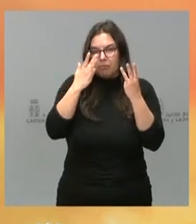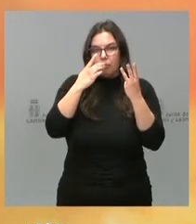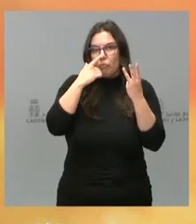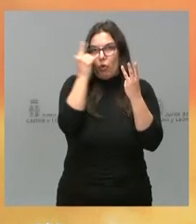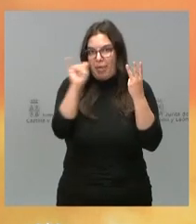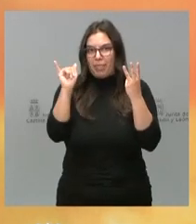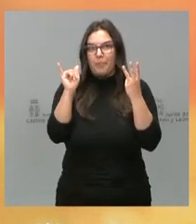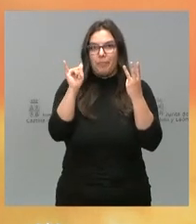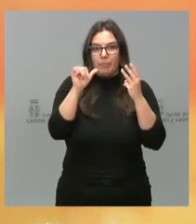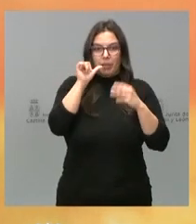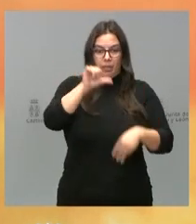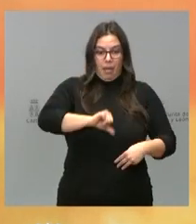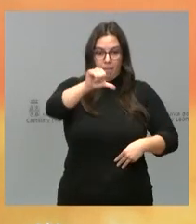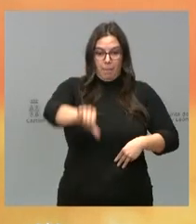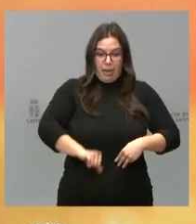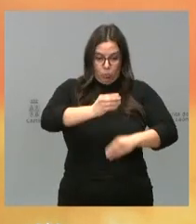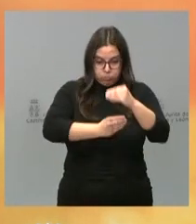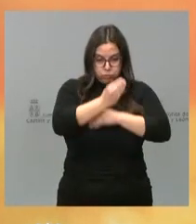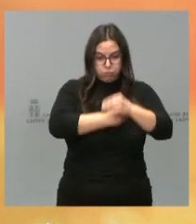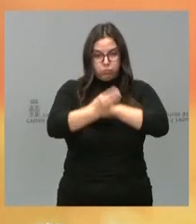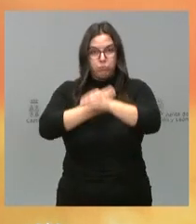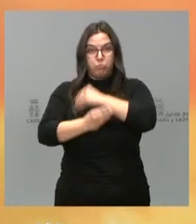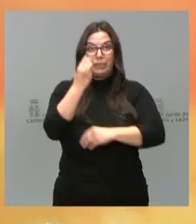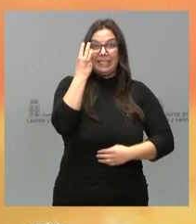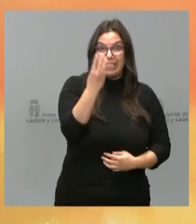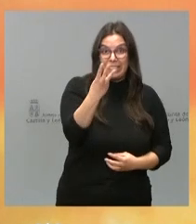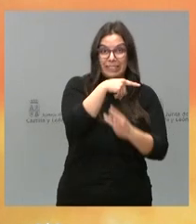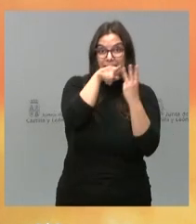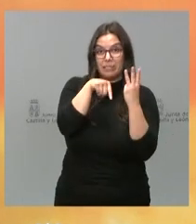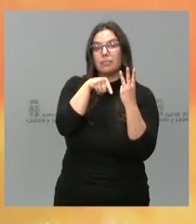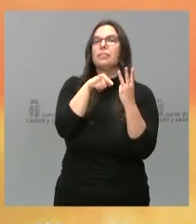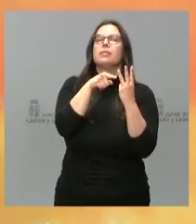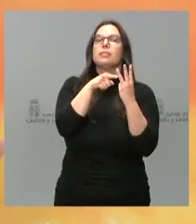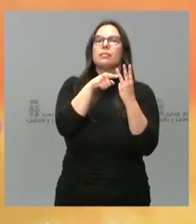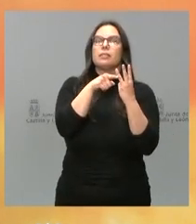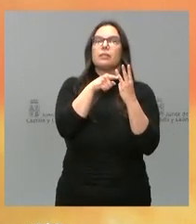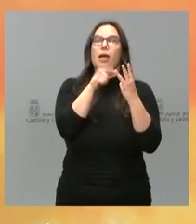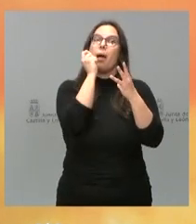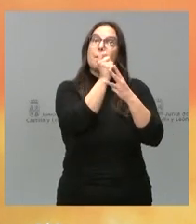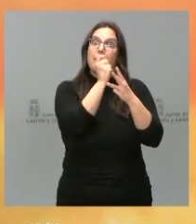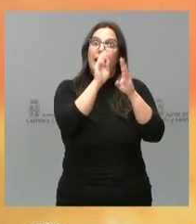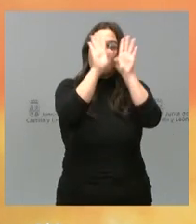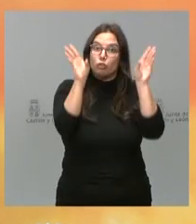parto que tuviera trillizos pues se percibirían